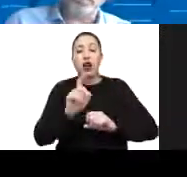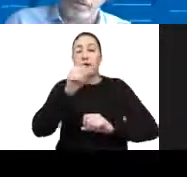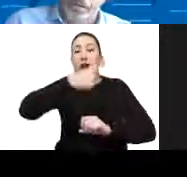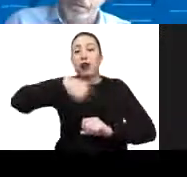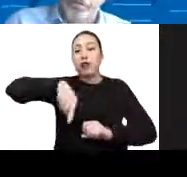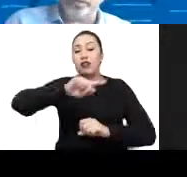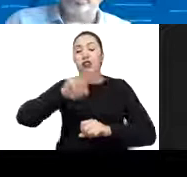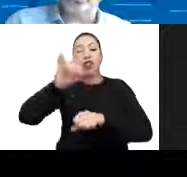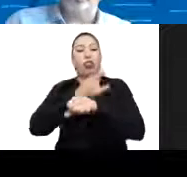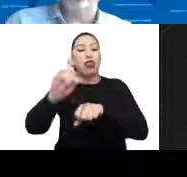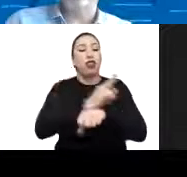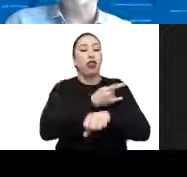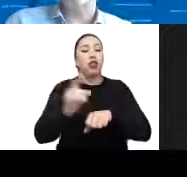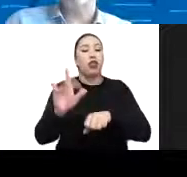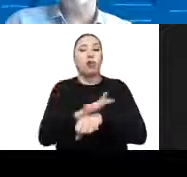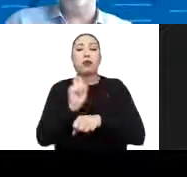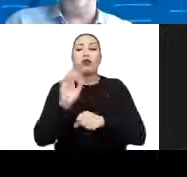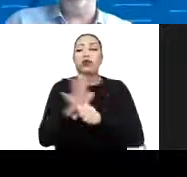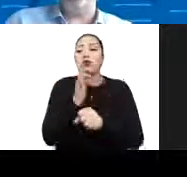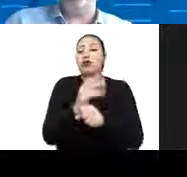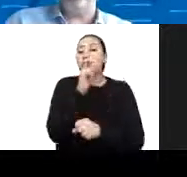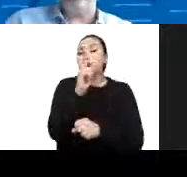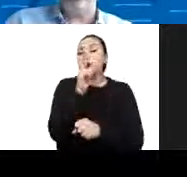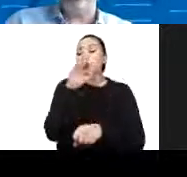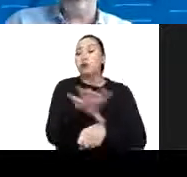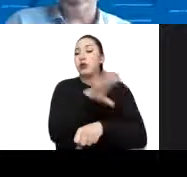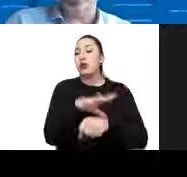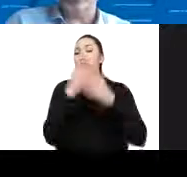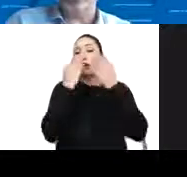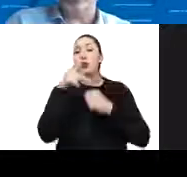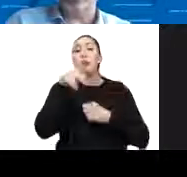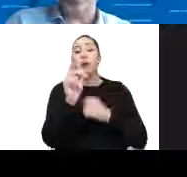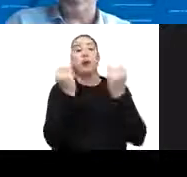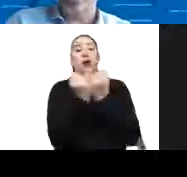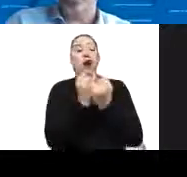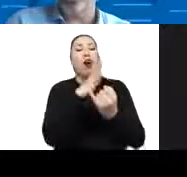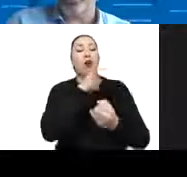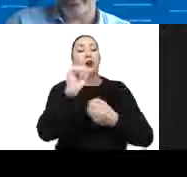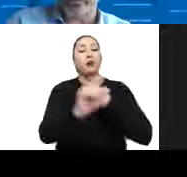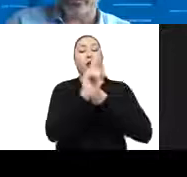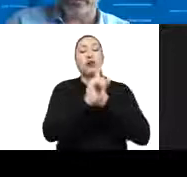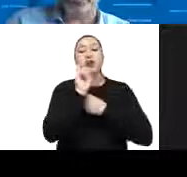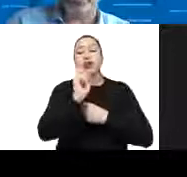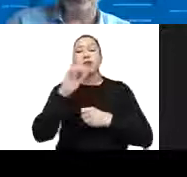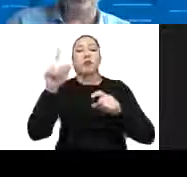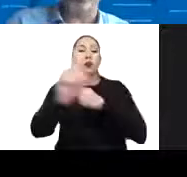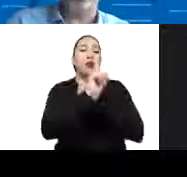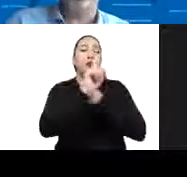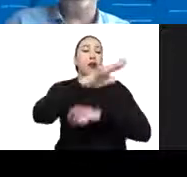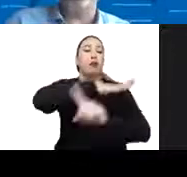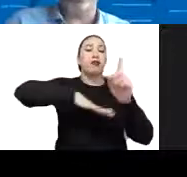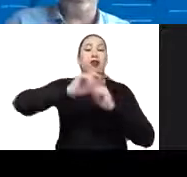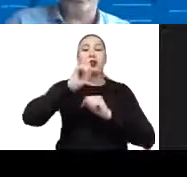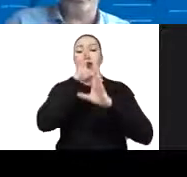del sector, pero también en los temas de cambio climático a nivel ciudad y obviamente en los temas de mitigación